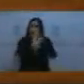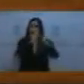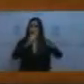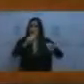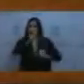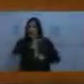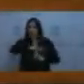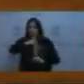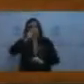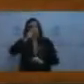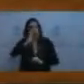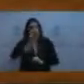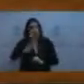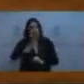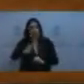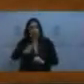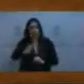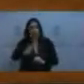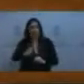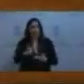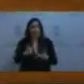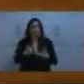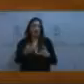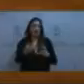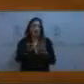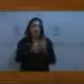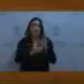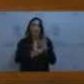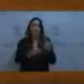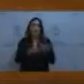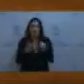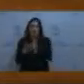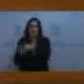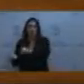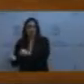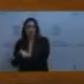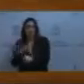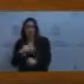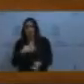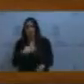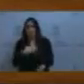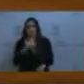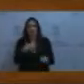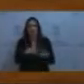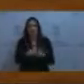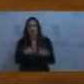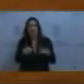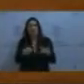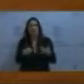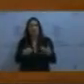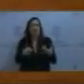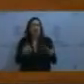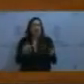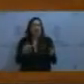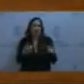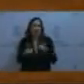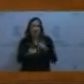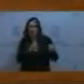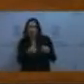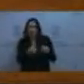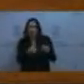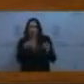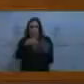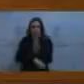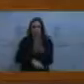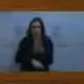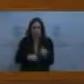rural, no continúen con medidas superpuestas y la hiperregulación que les ahoga a estas parroquias, que ahuyentan más a